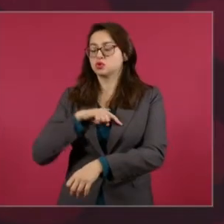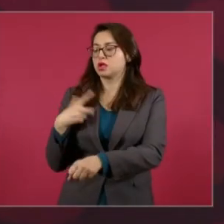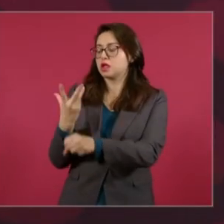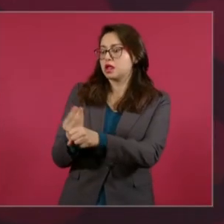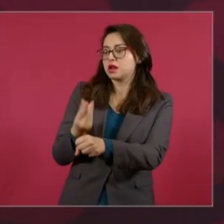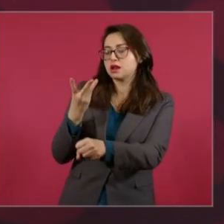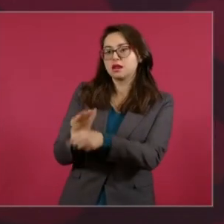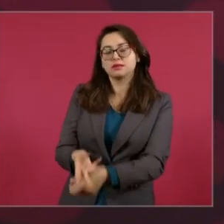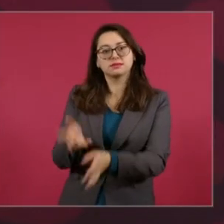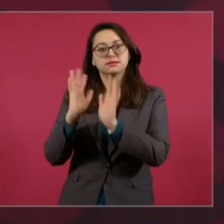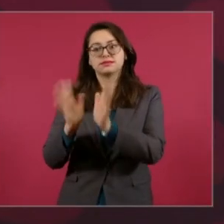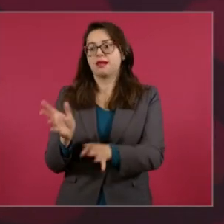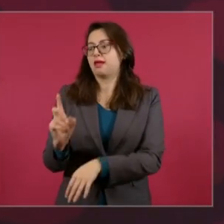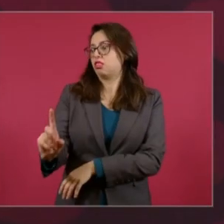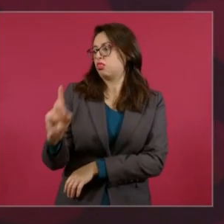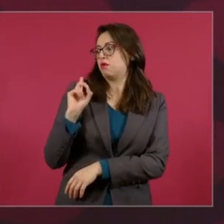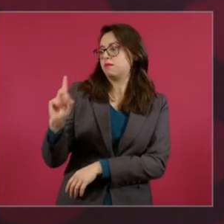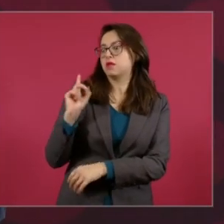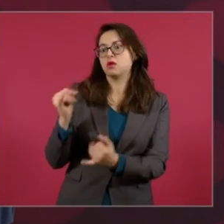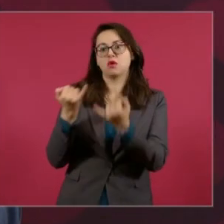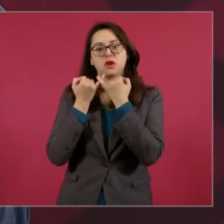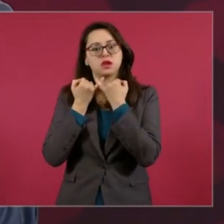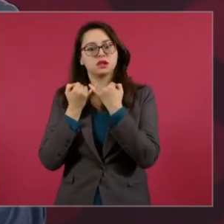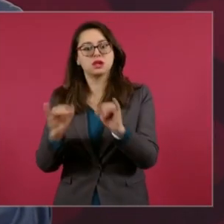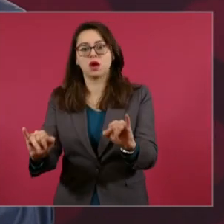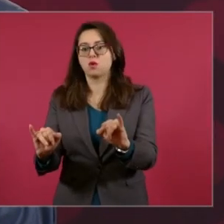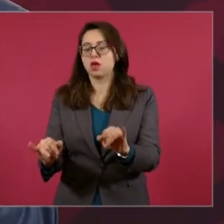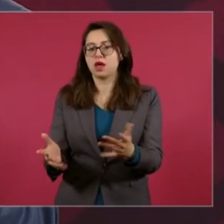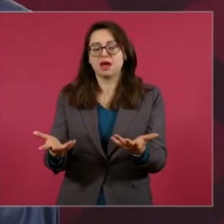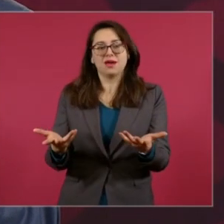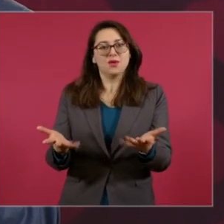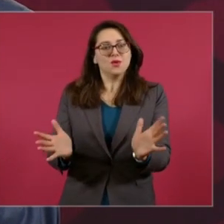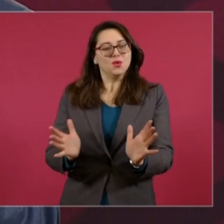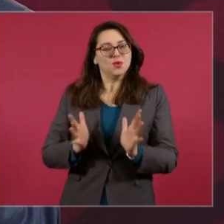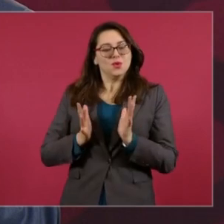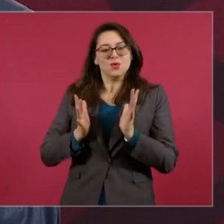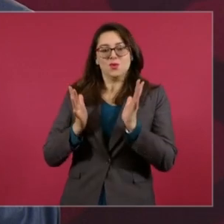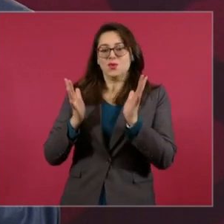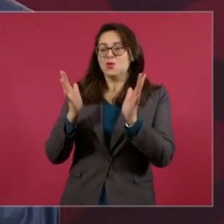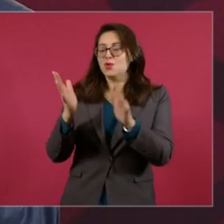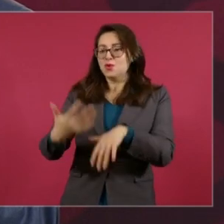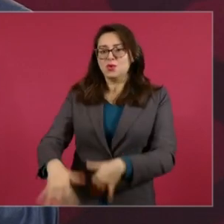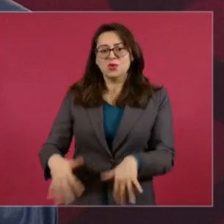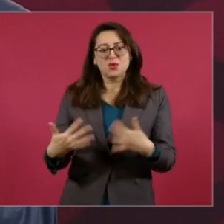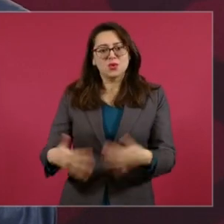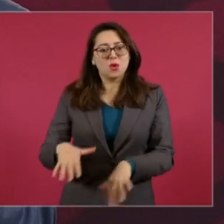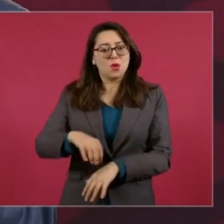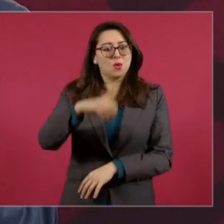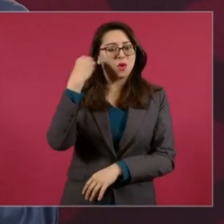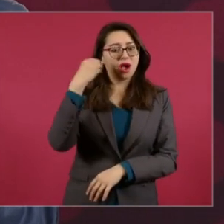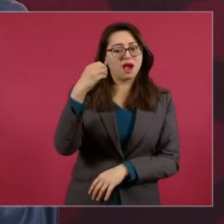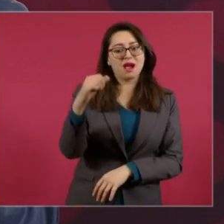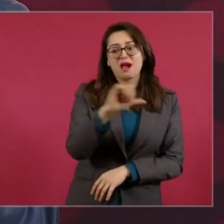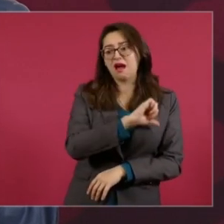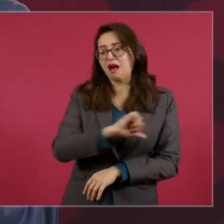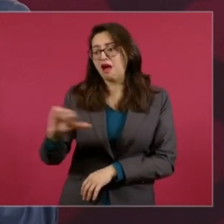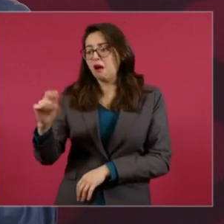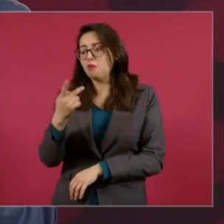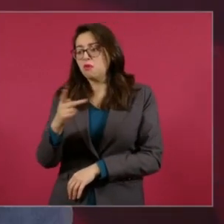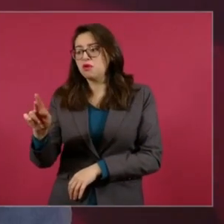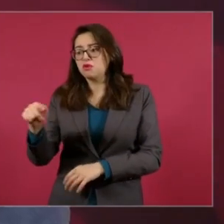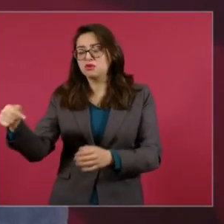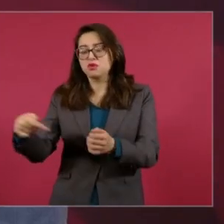ir de Oaxaca a Puerto Escondido, a la costa, en